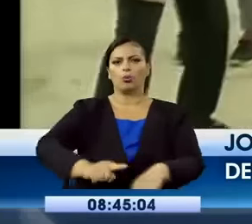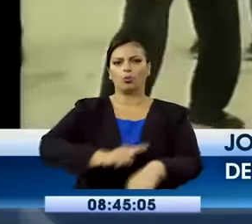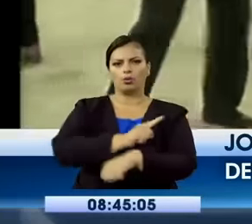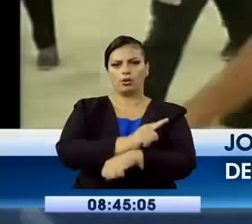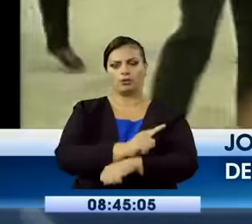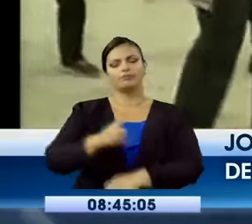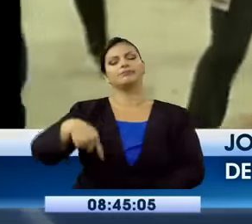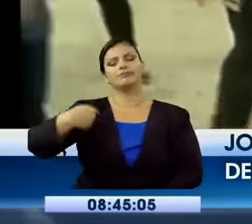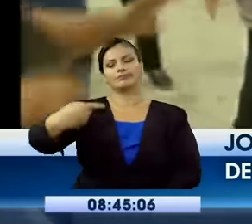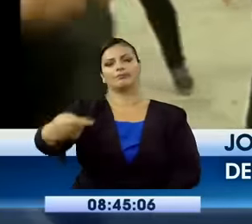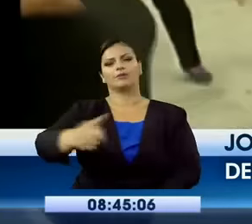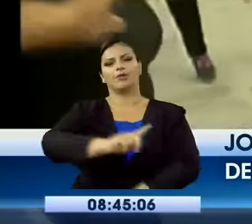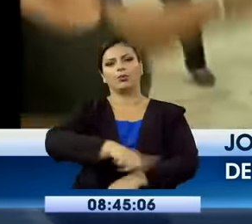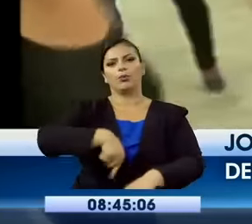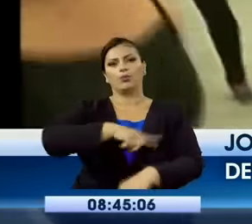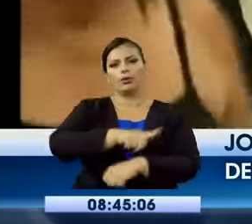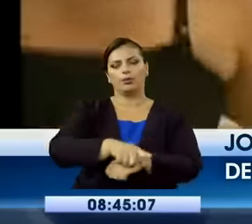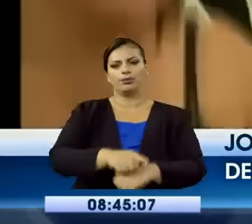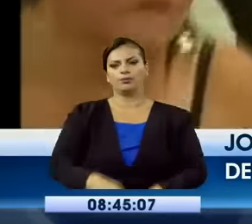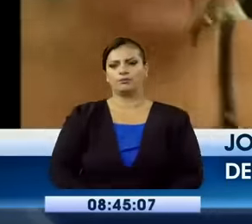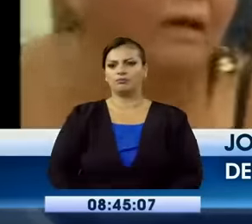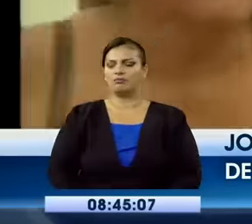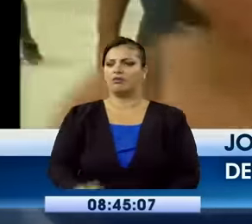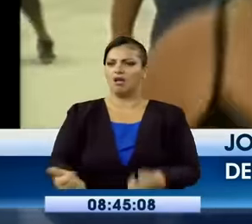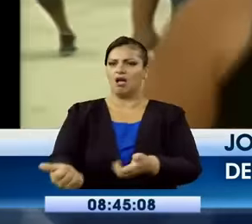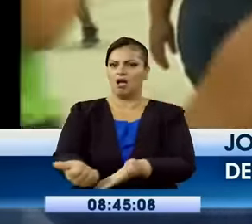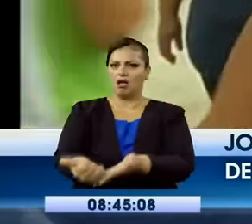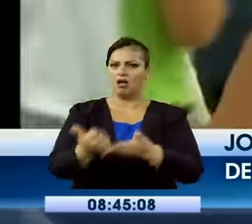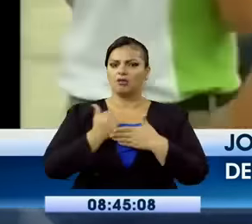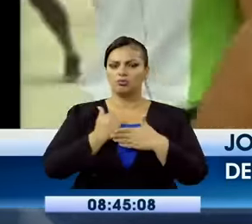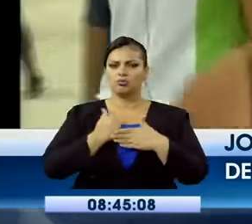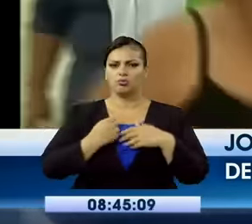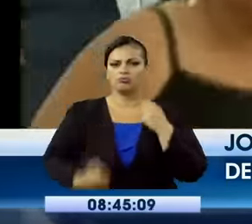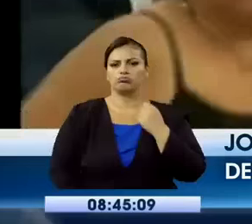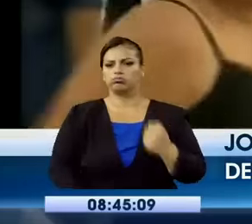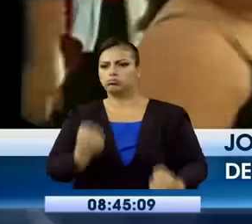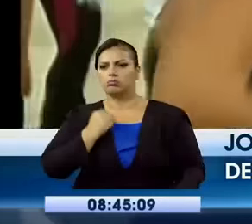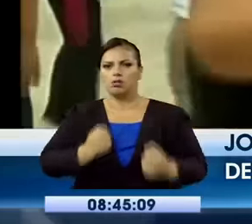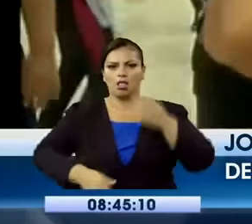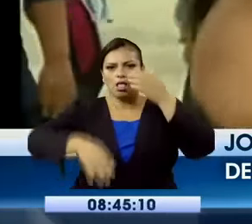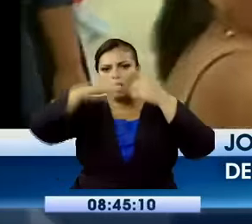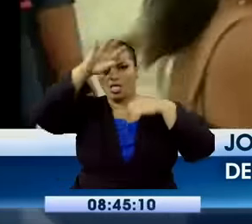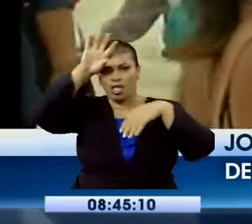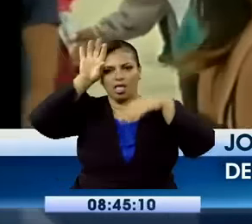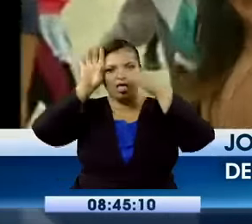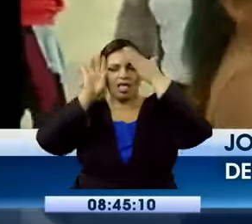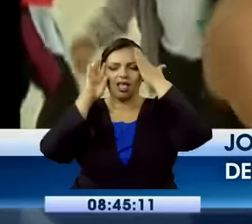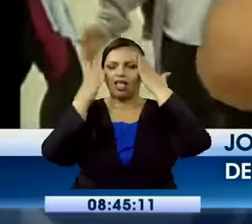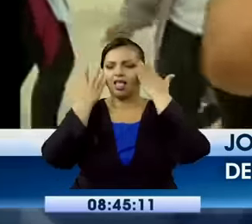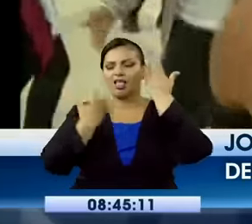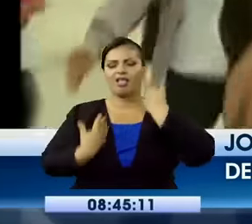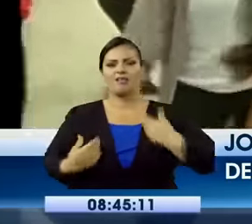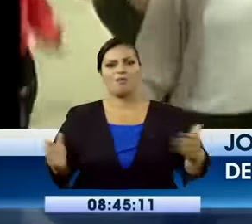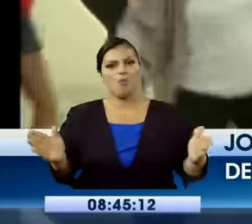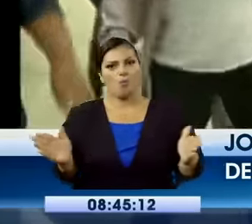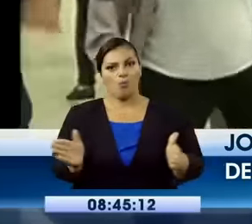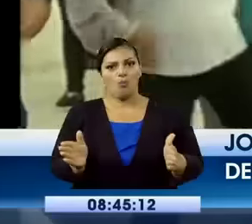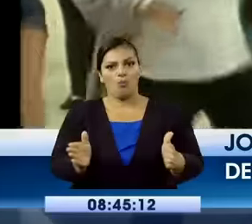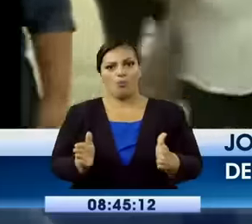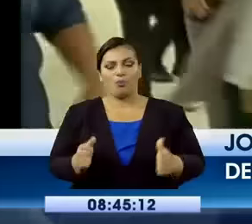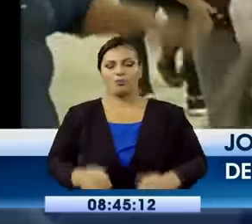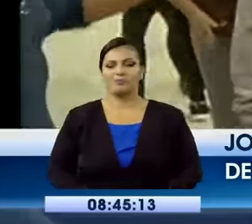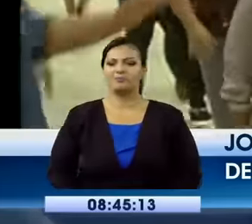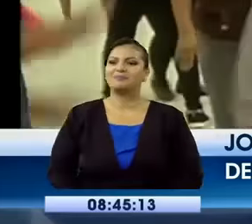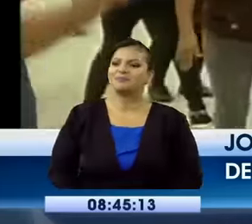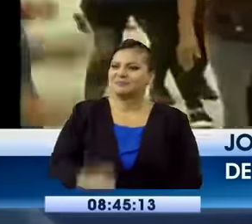diaria. Ahí se dice que se queman aproximadamente 600 calorías durante una hora de bailoterapia. Mi señora,